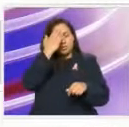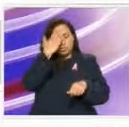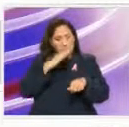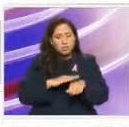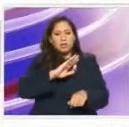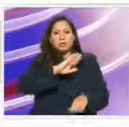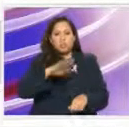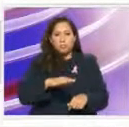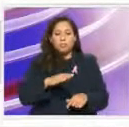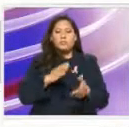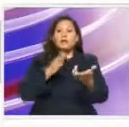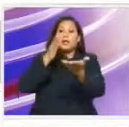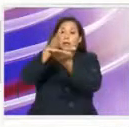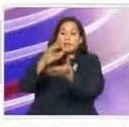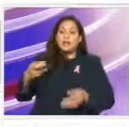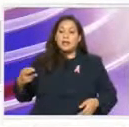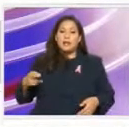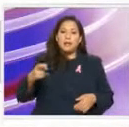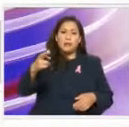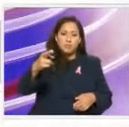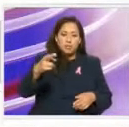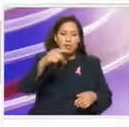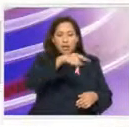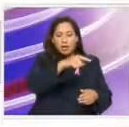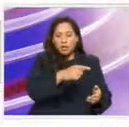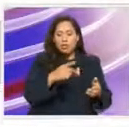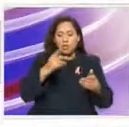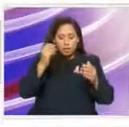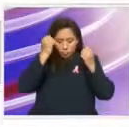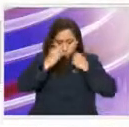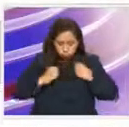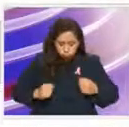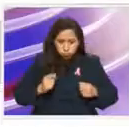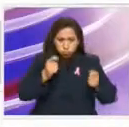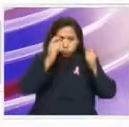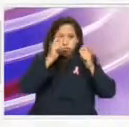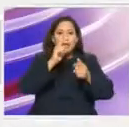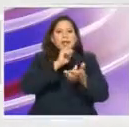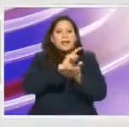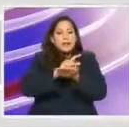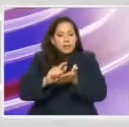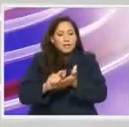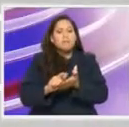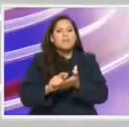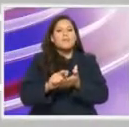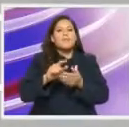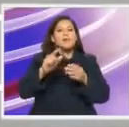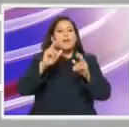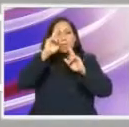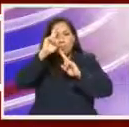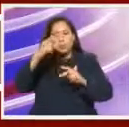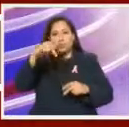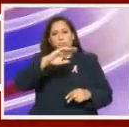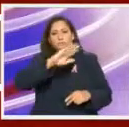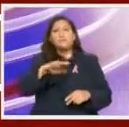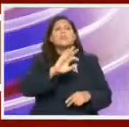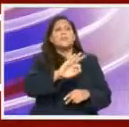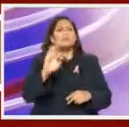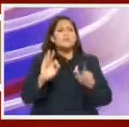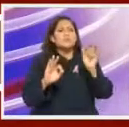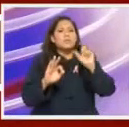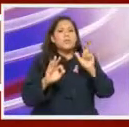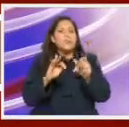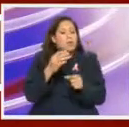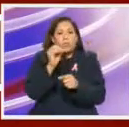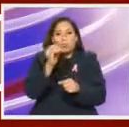Entonces van al río y literalmente hacen rituales de purificación en honor a sus muertos. ¿En qué fecha es? Es en los primeros días de